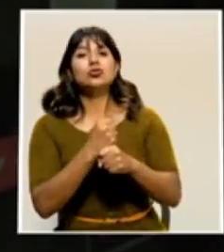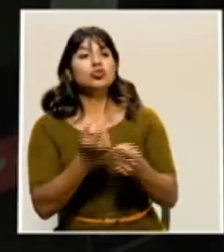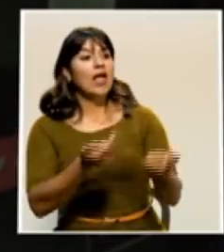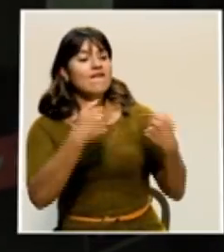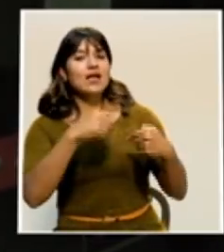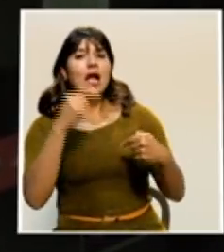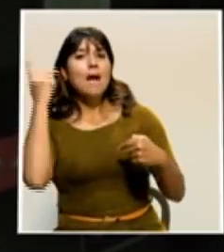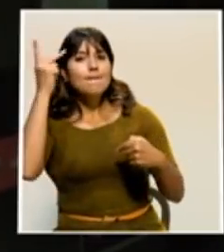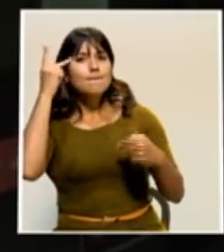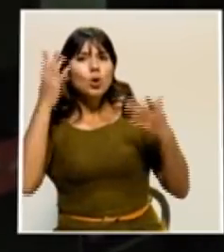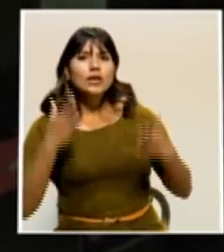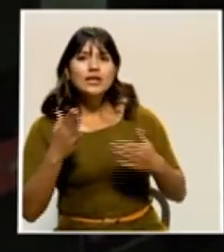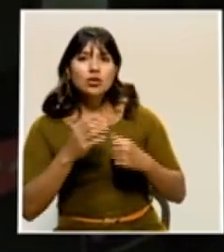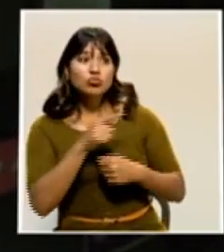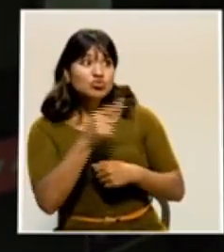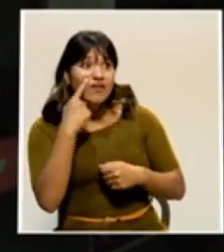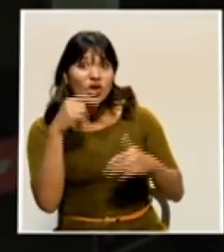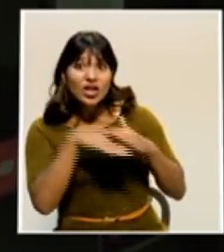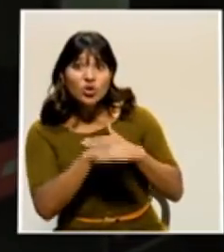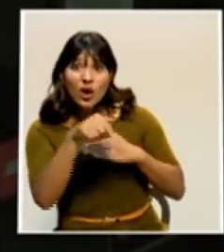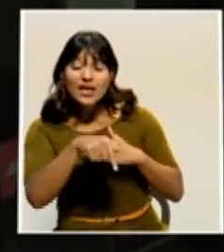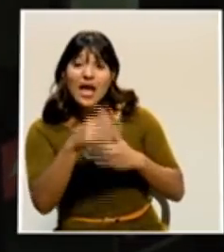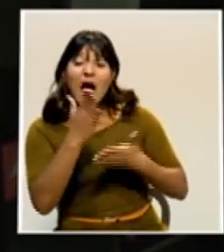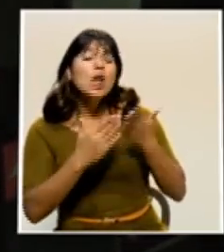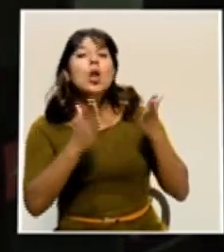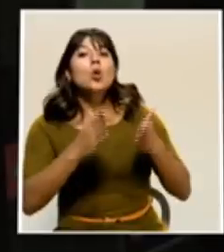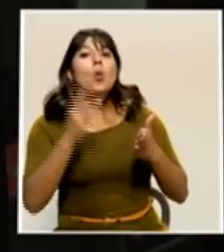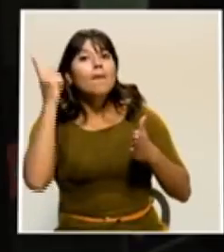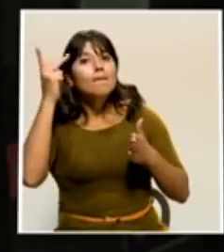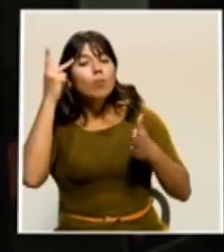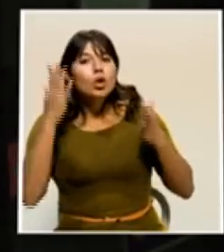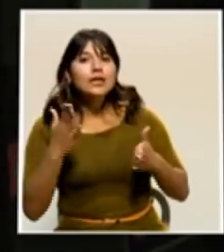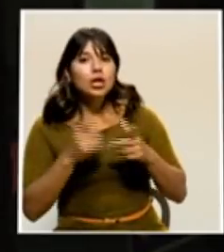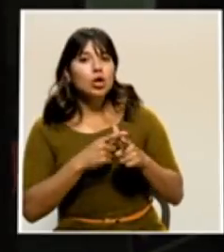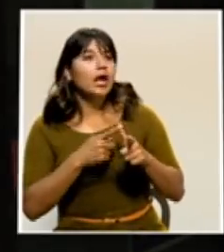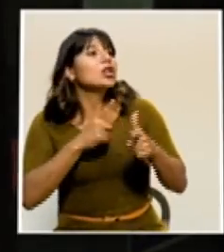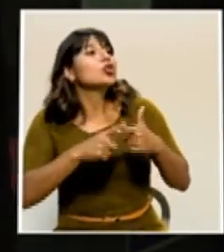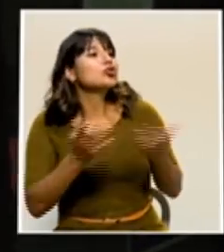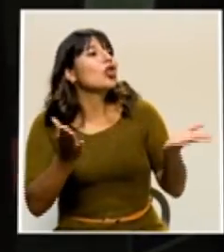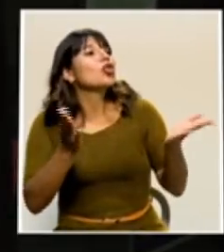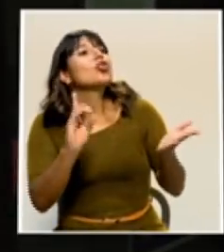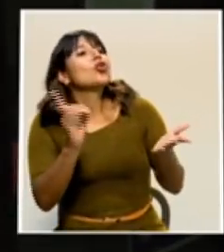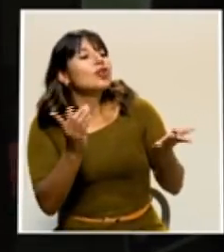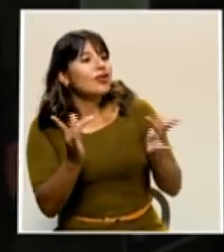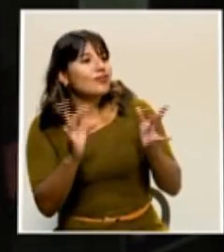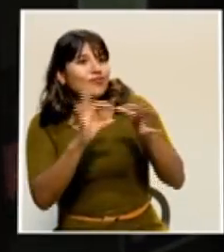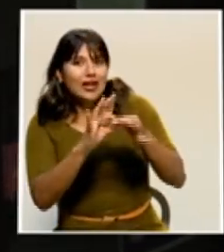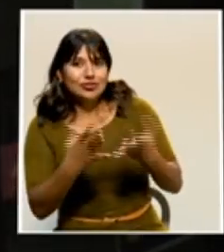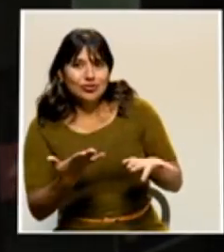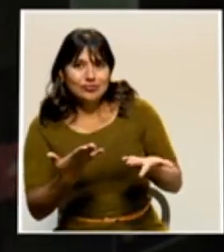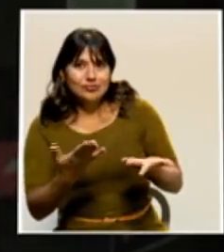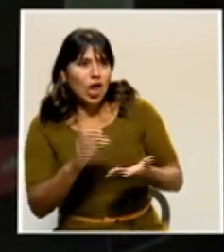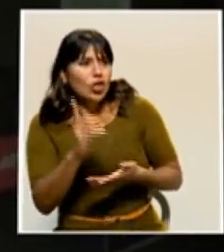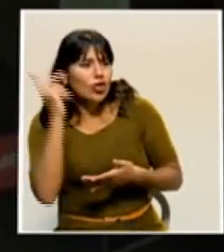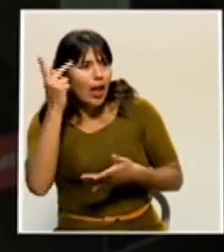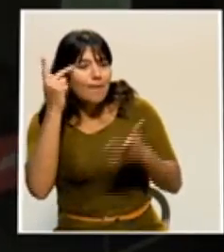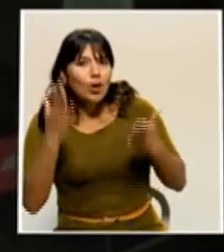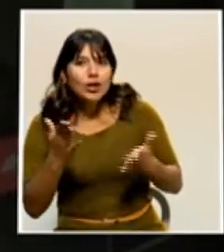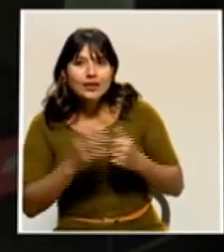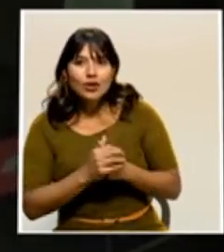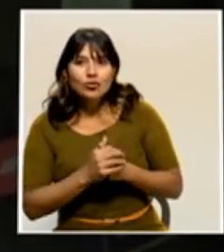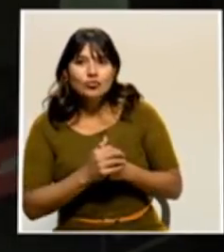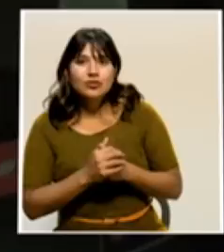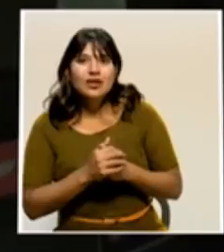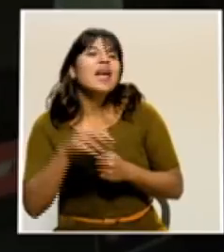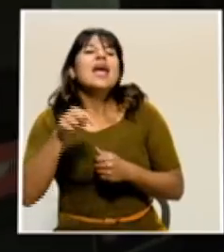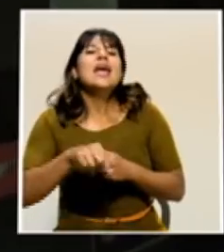entrando? Entonces, ¿dónde están los vínculos? ¿Pueden ustedes decirme dónde están los políticos? Esto es un